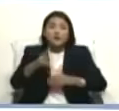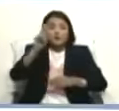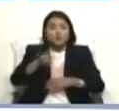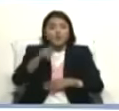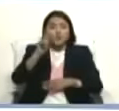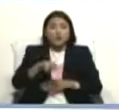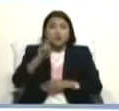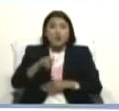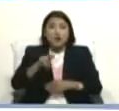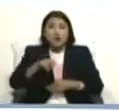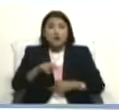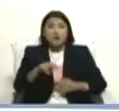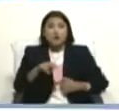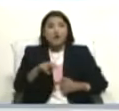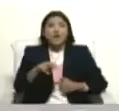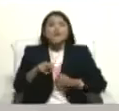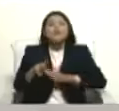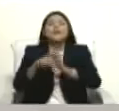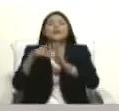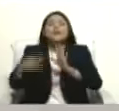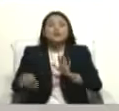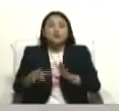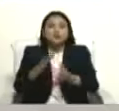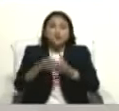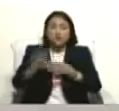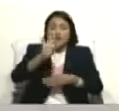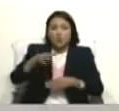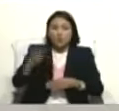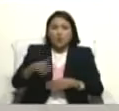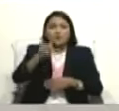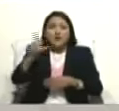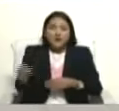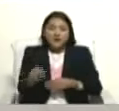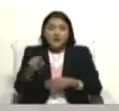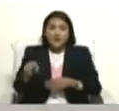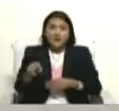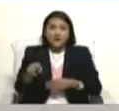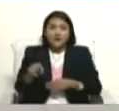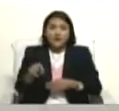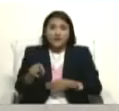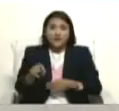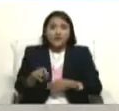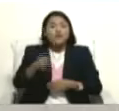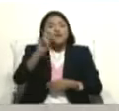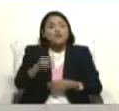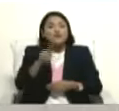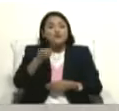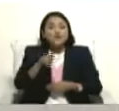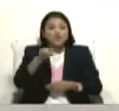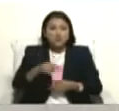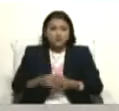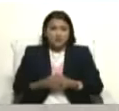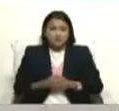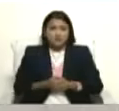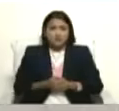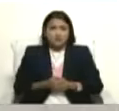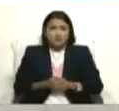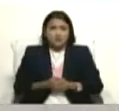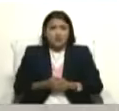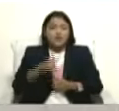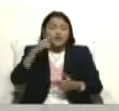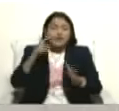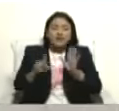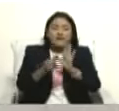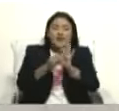tendrá derechos sobre ese territorio. Nunca ha tenido ni lo tendrá título sobre